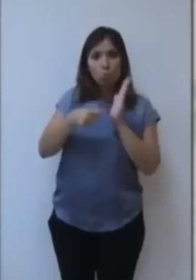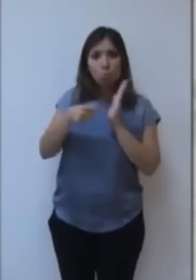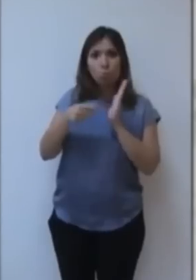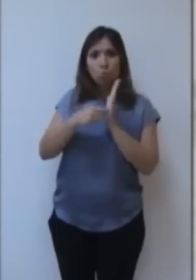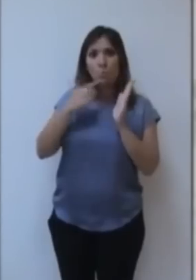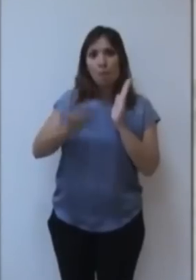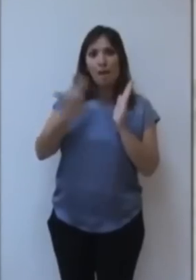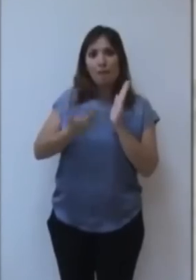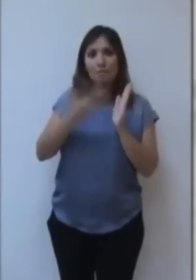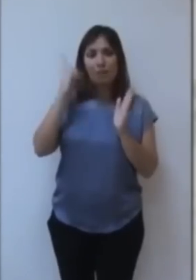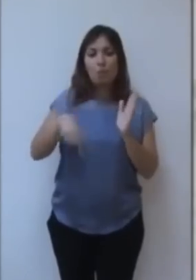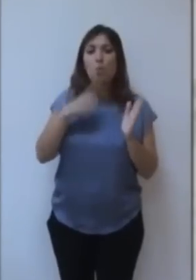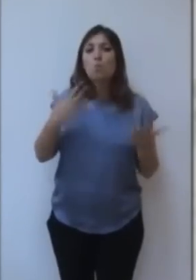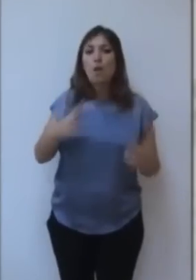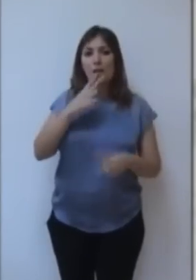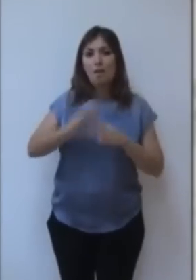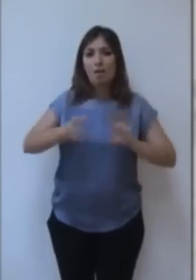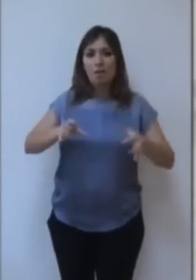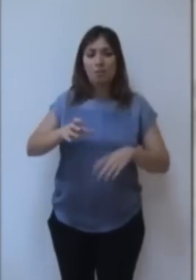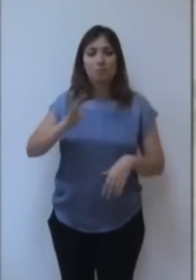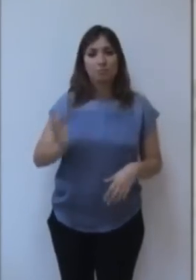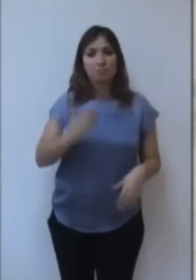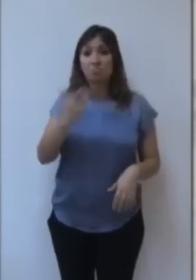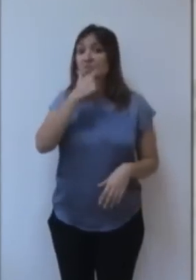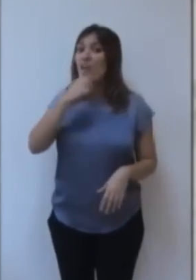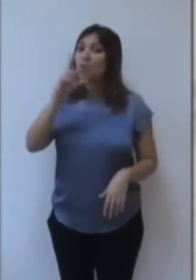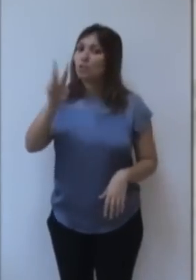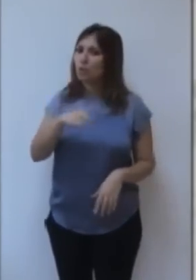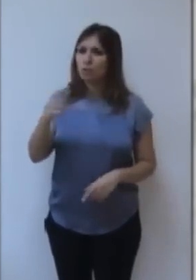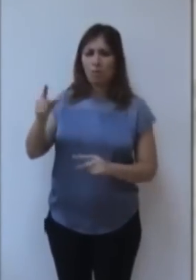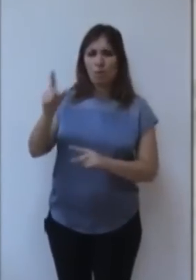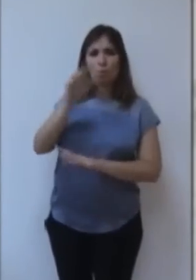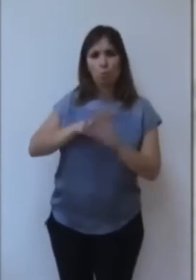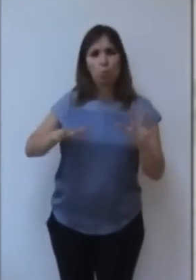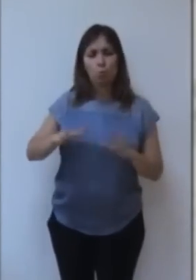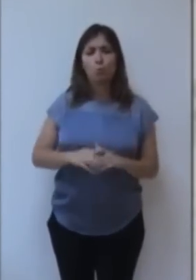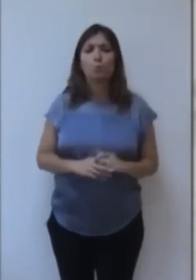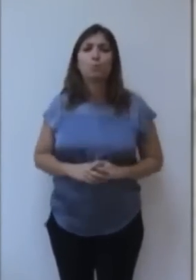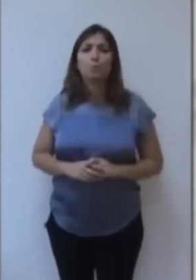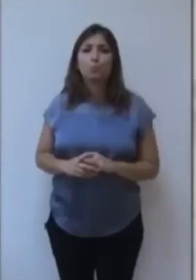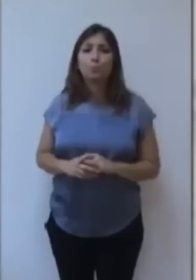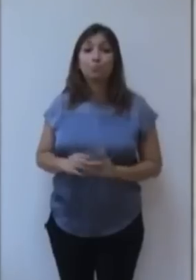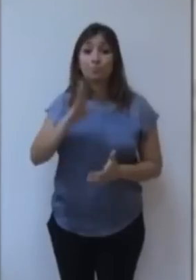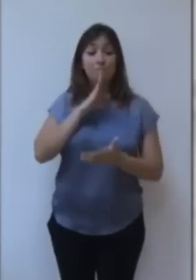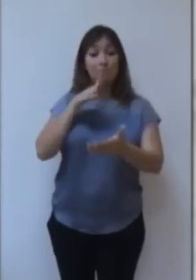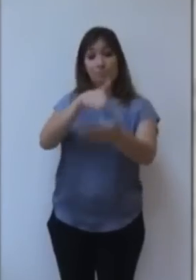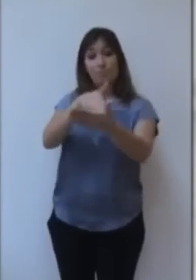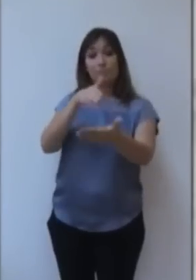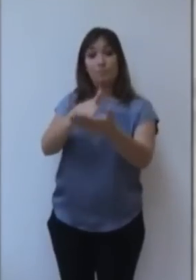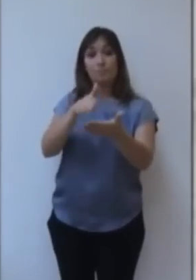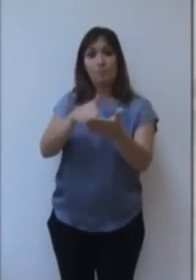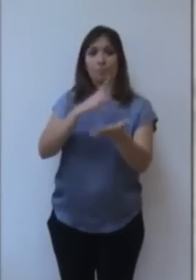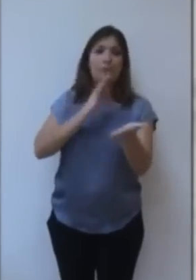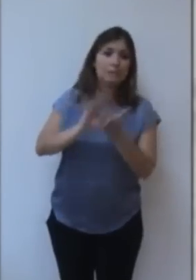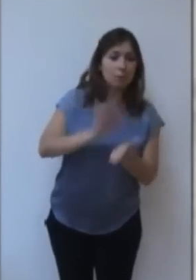las emisoras y demás, pues no es tan simple, ¿no? Es muy complejo, ¿no? Estas barreras que son de